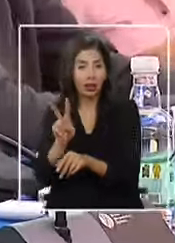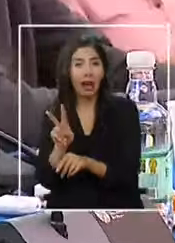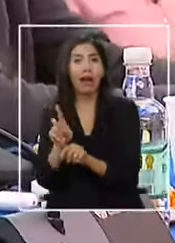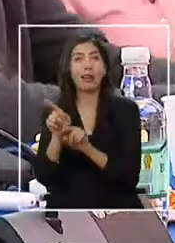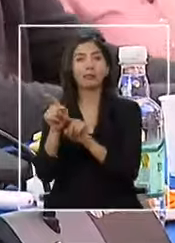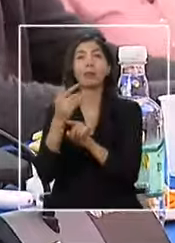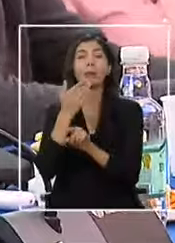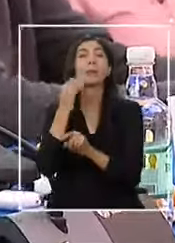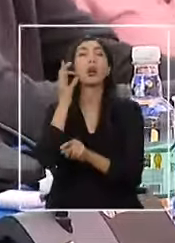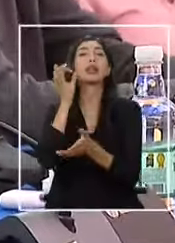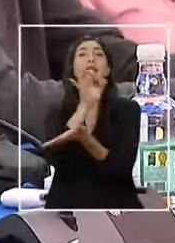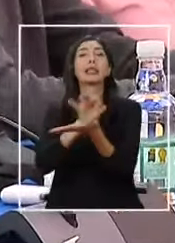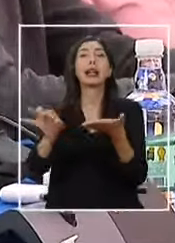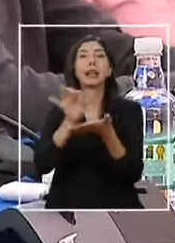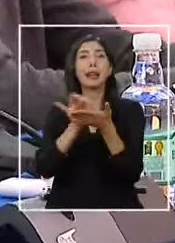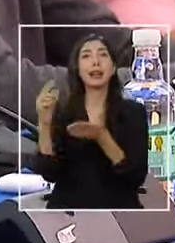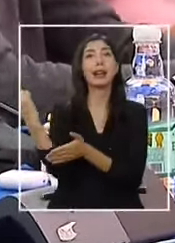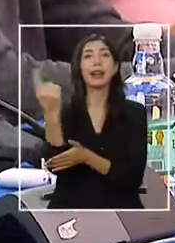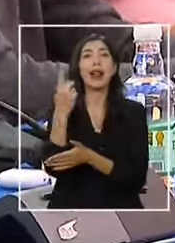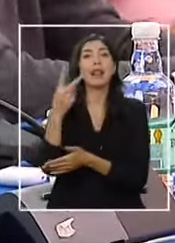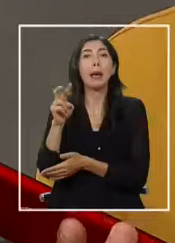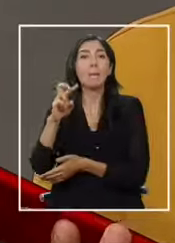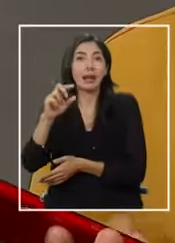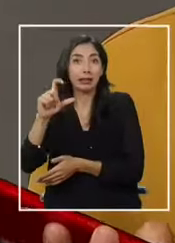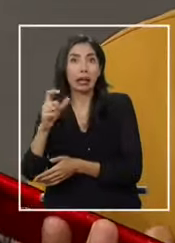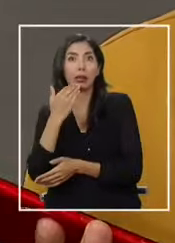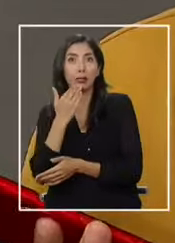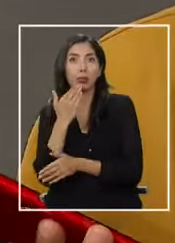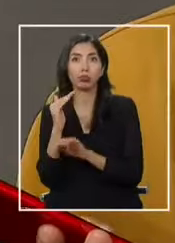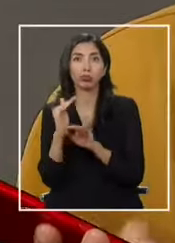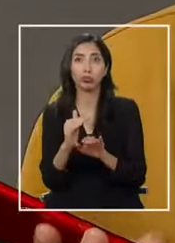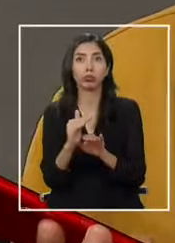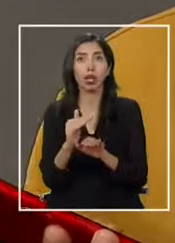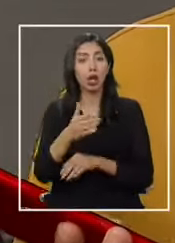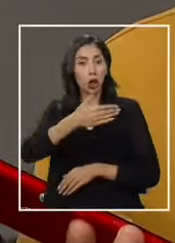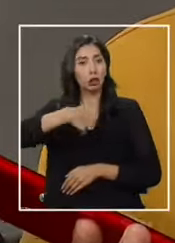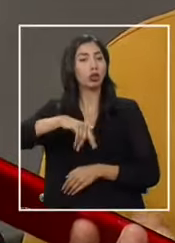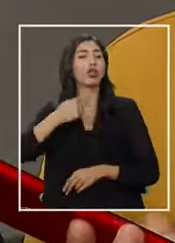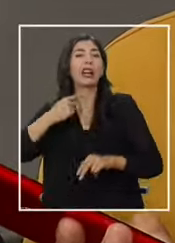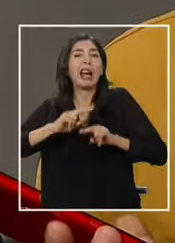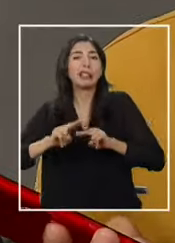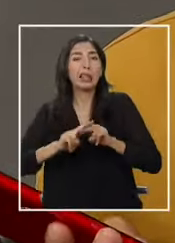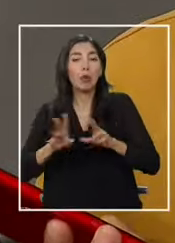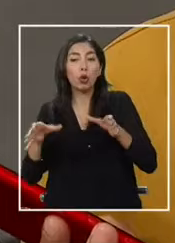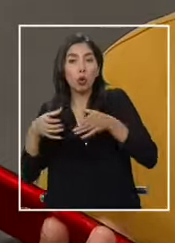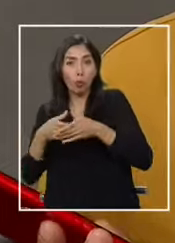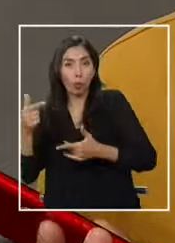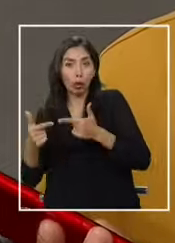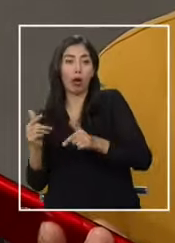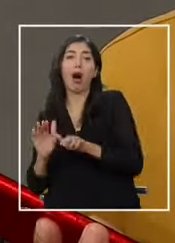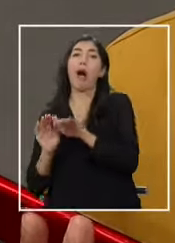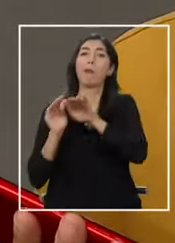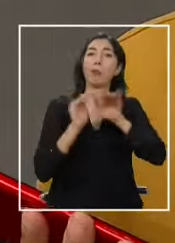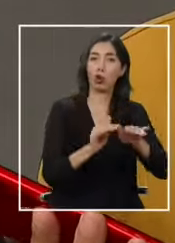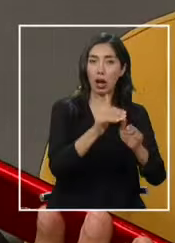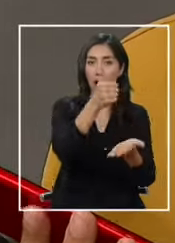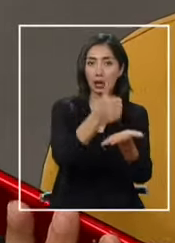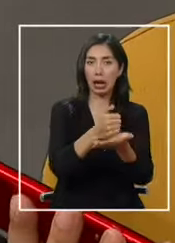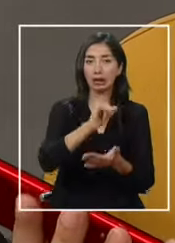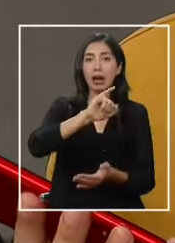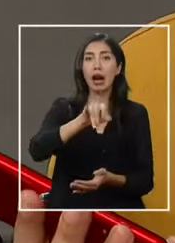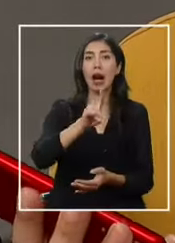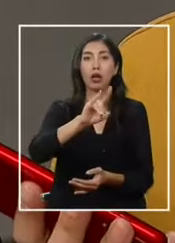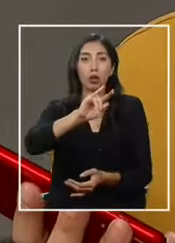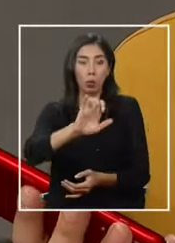declaración de la secretaria general del PC. Nosotros desde el partido lo que hemos hecho es respaldar plenamente al alcalde Daniel Jadue y hemos dicho que el foco